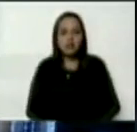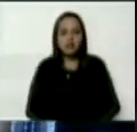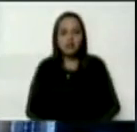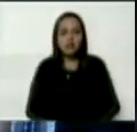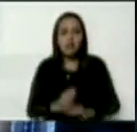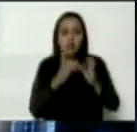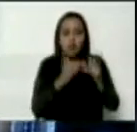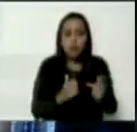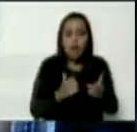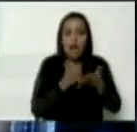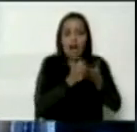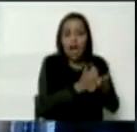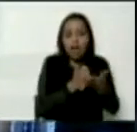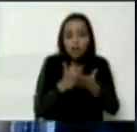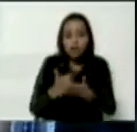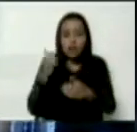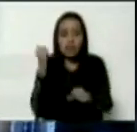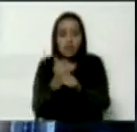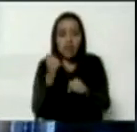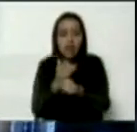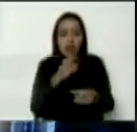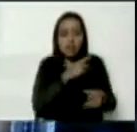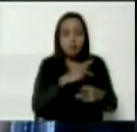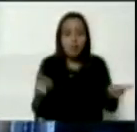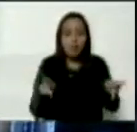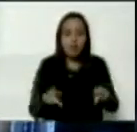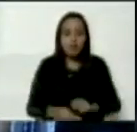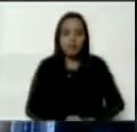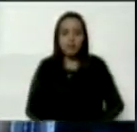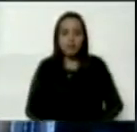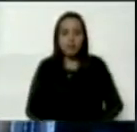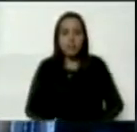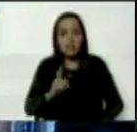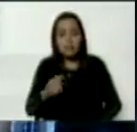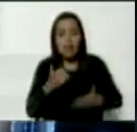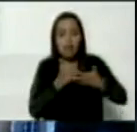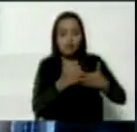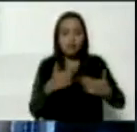numerosos subsidios para los empleados como ayuda humanitaria.